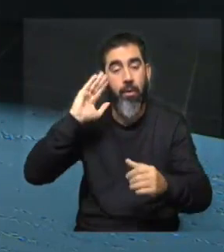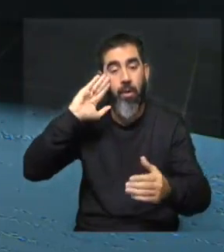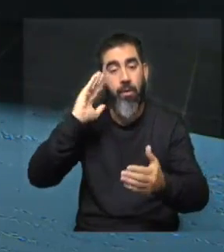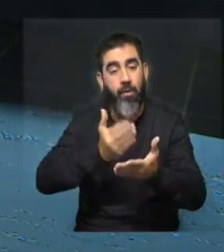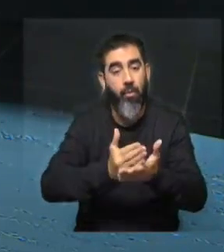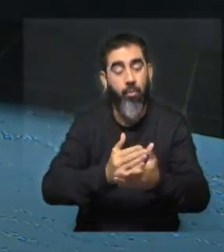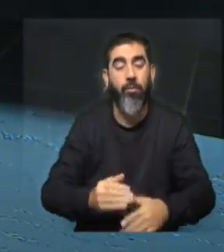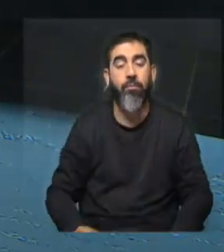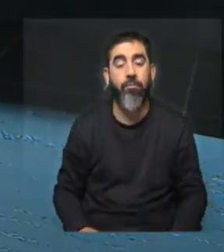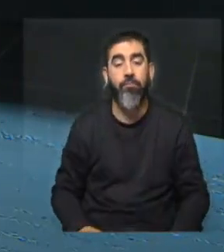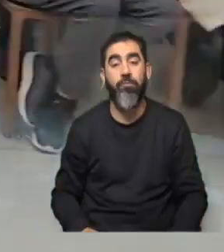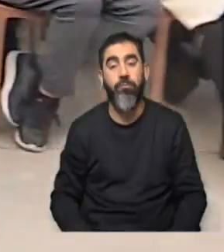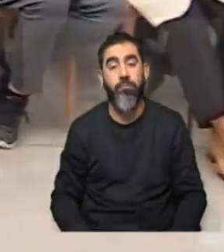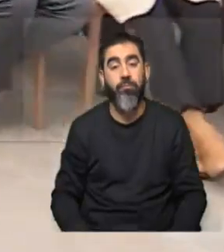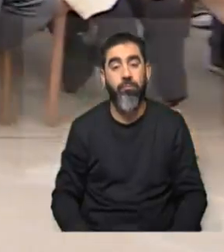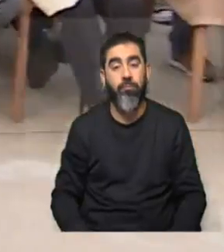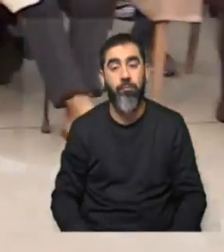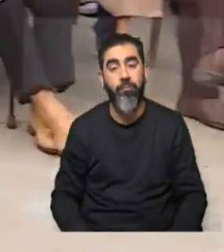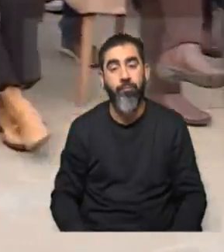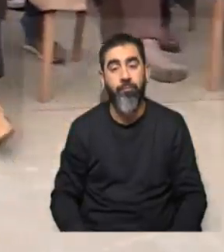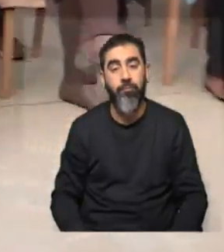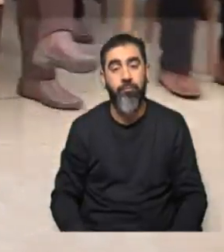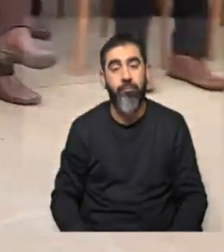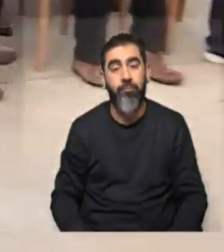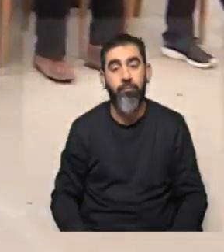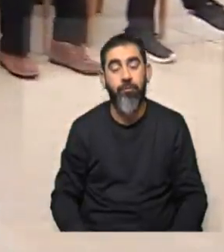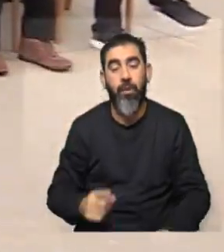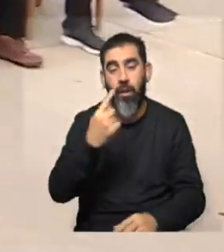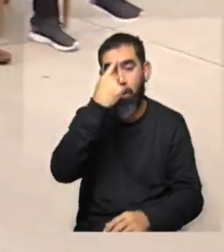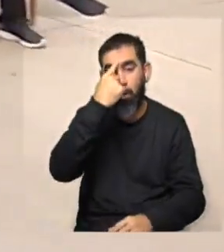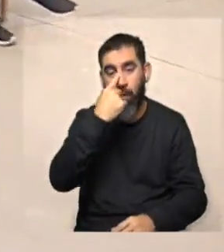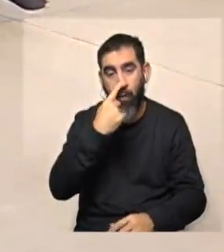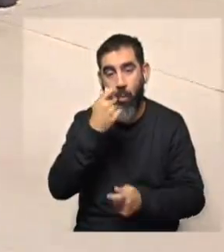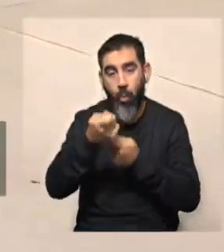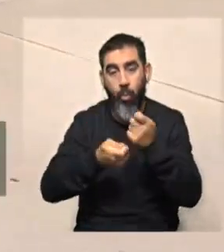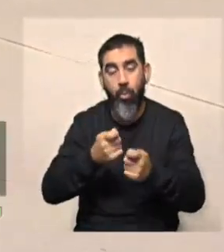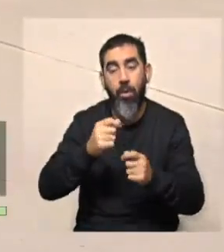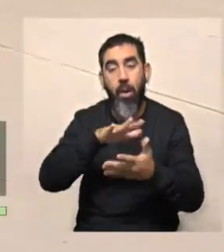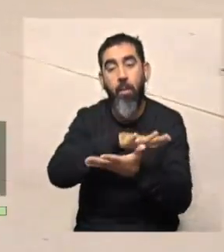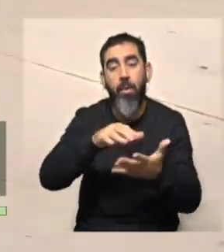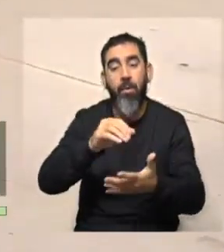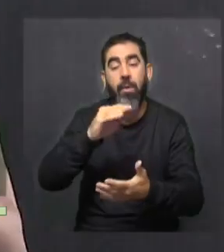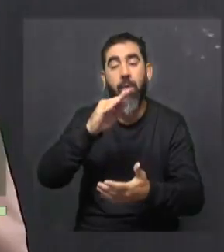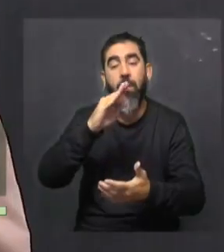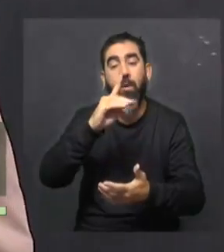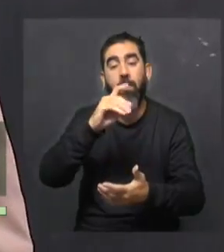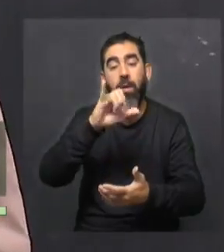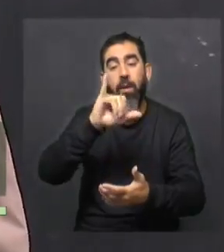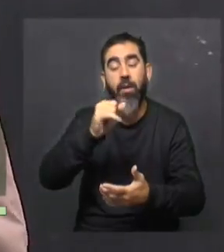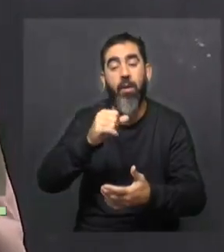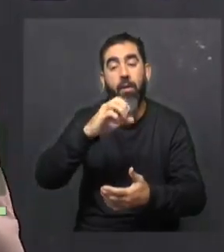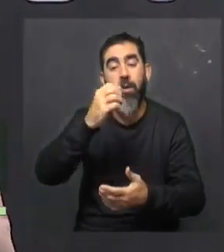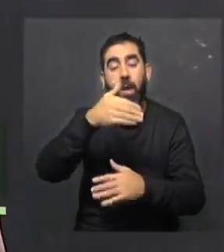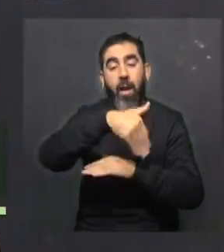de estado en nuestro país la escultura se instaló en la plaza Pepe de Lía en Juan José de mezaga y por hongos